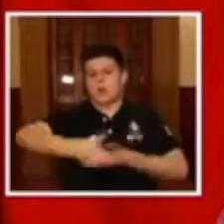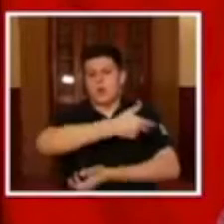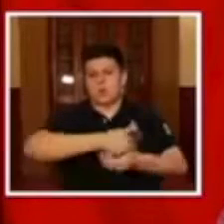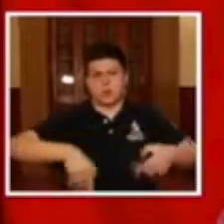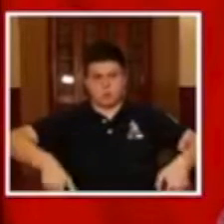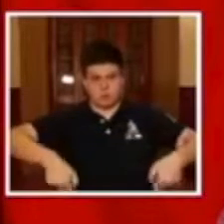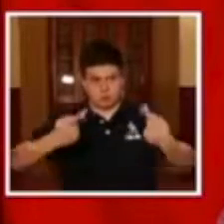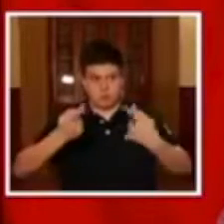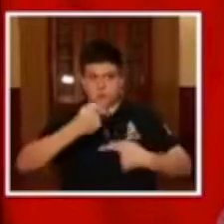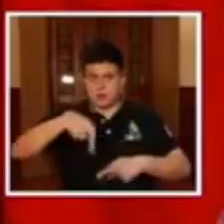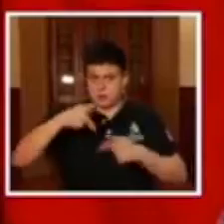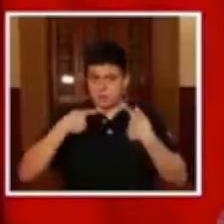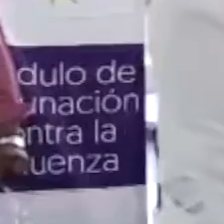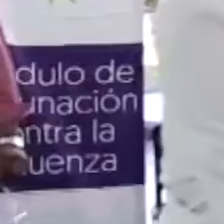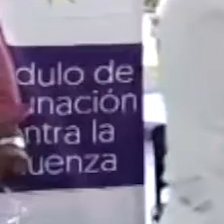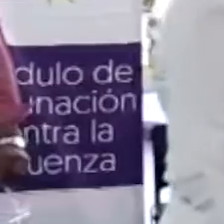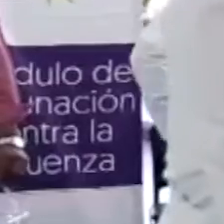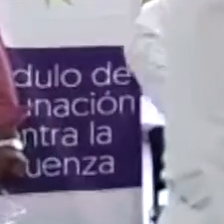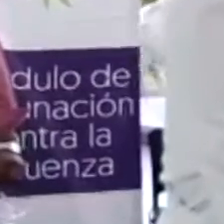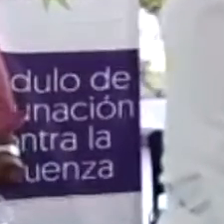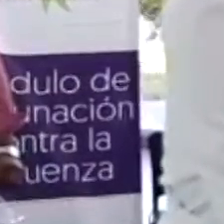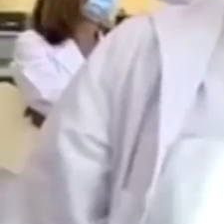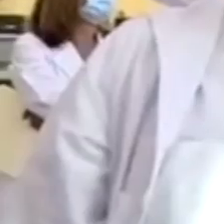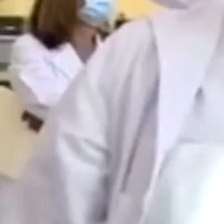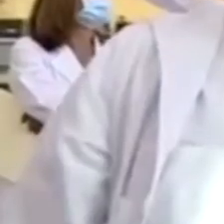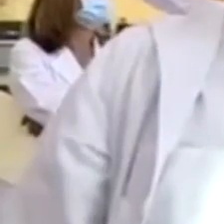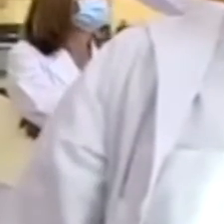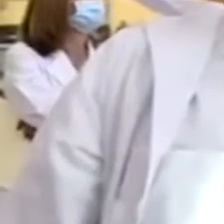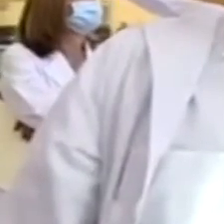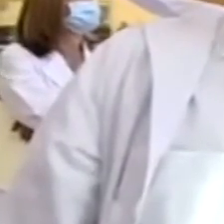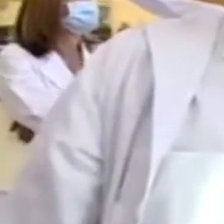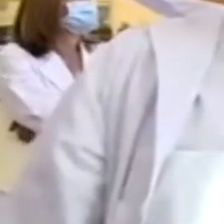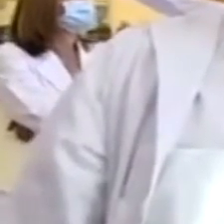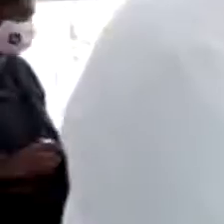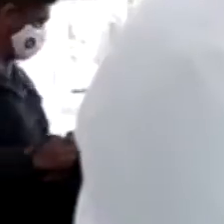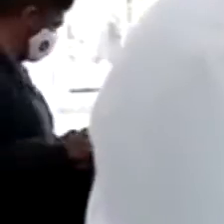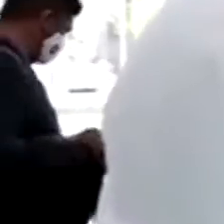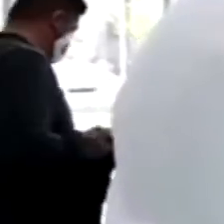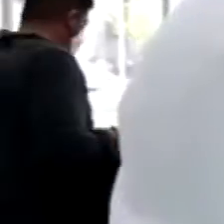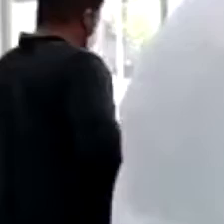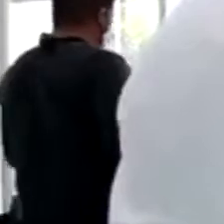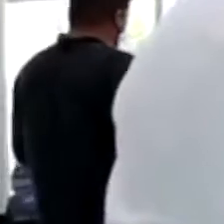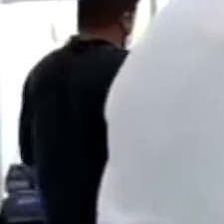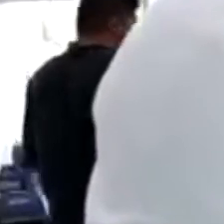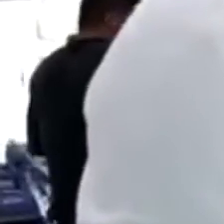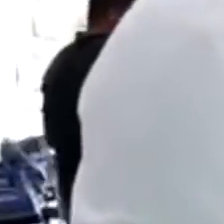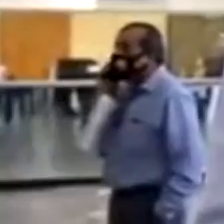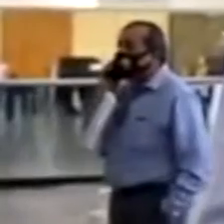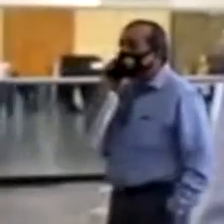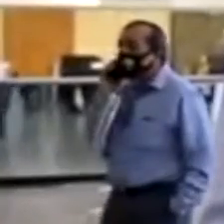hay concentración de personas el secretario de salud manuel de la boca vaso señaló que la influenza se presenta principalmente